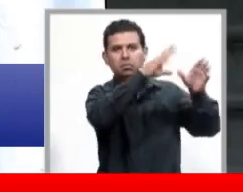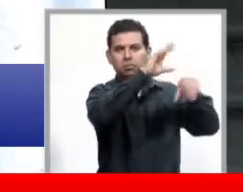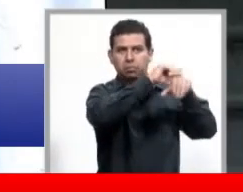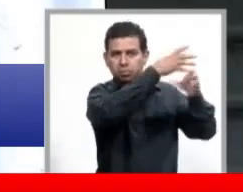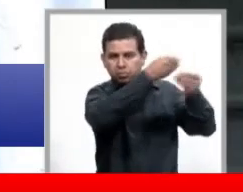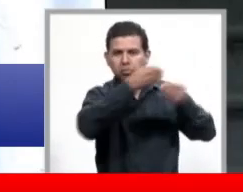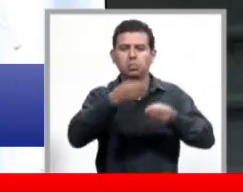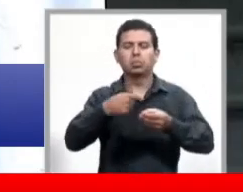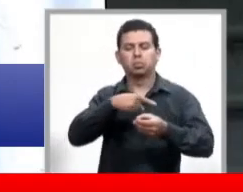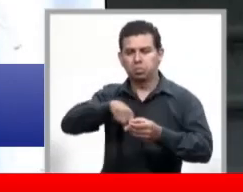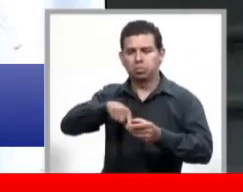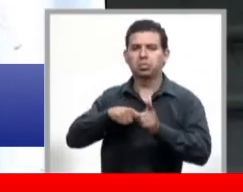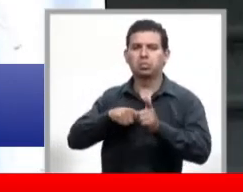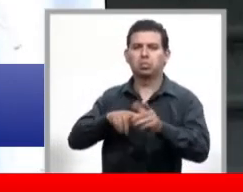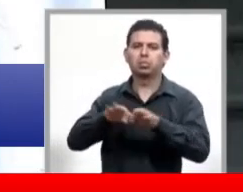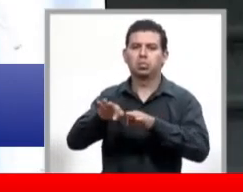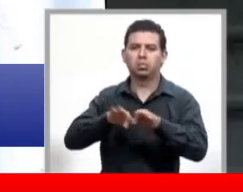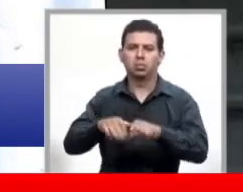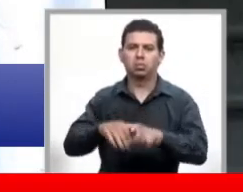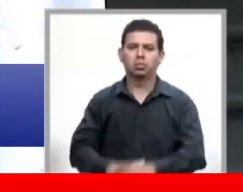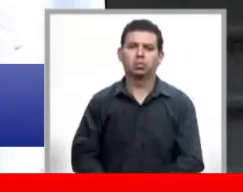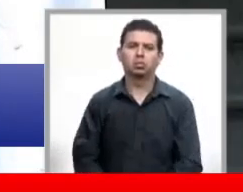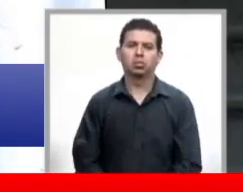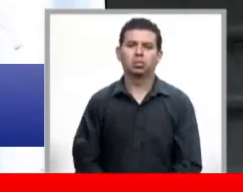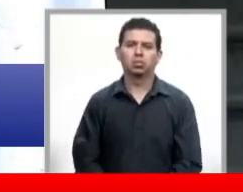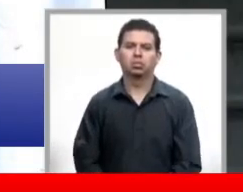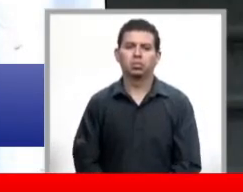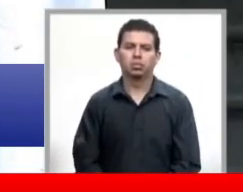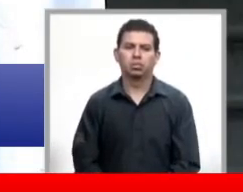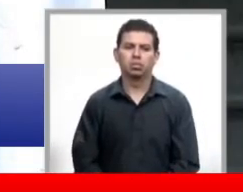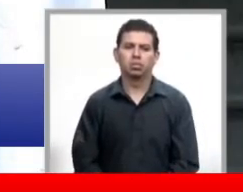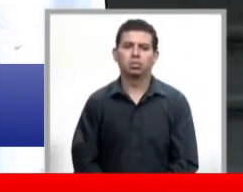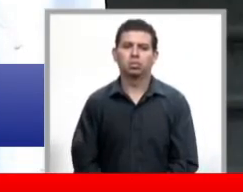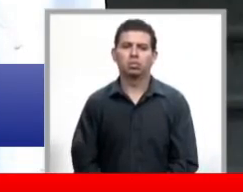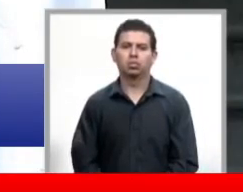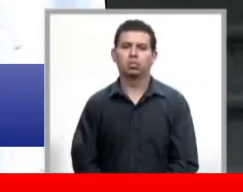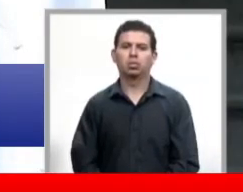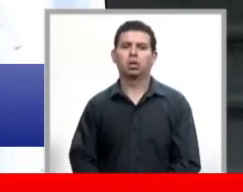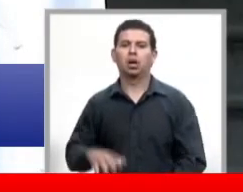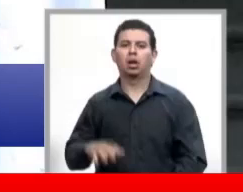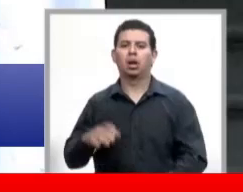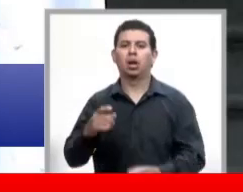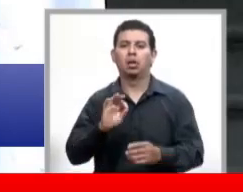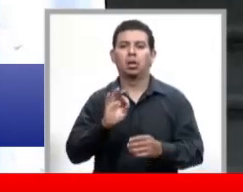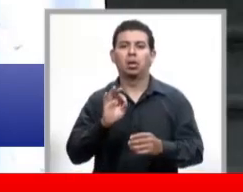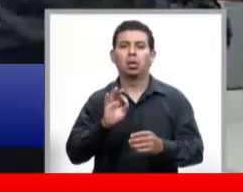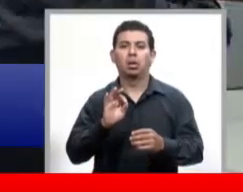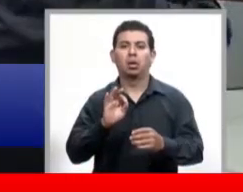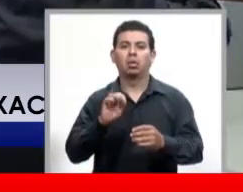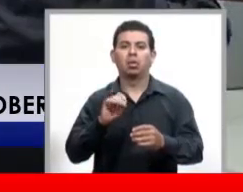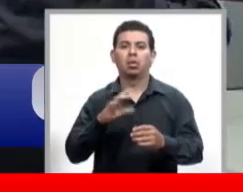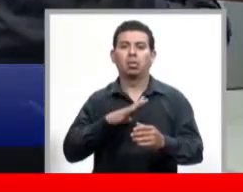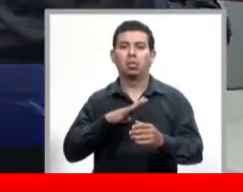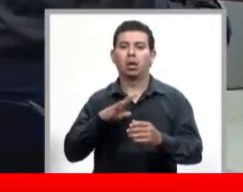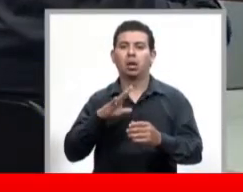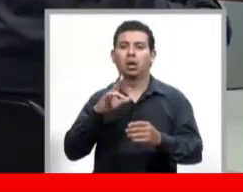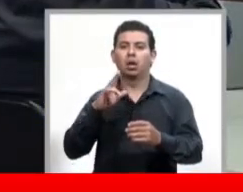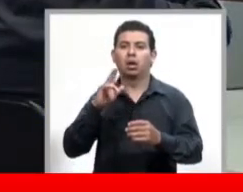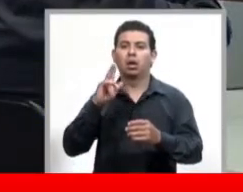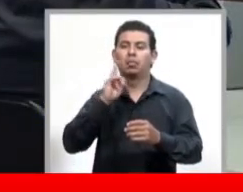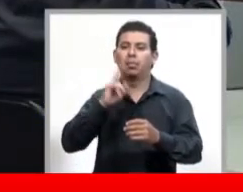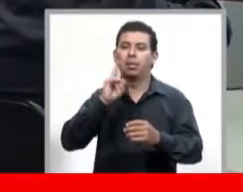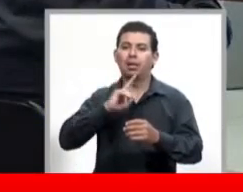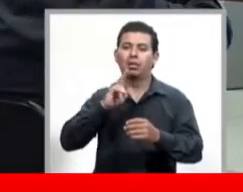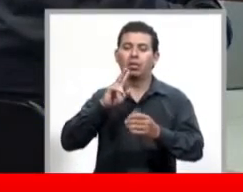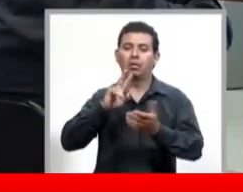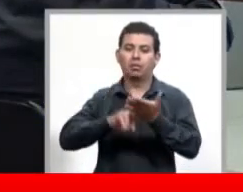rápidas, señalan que no tienen ninguna validez científica y médica y por eso nos hemos limitado a las pruebas que se están realizando el día